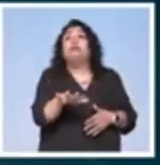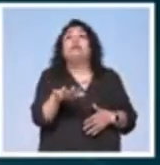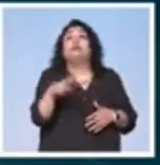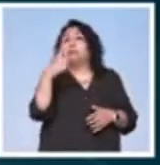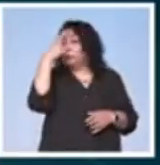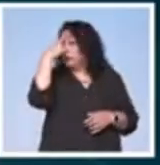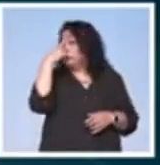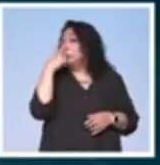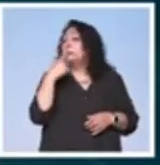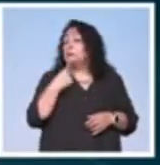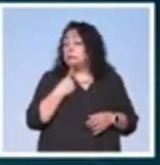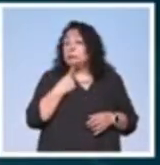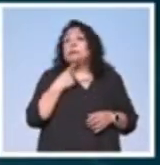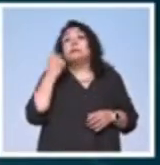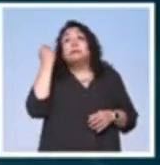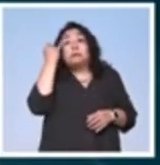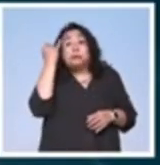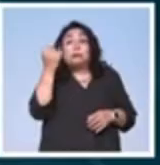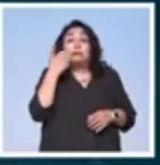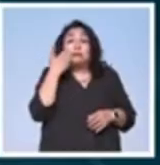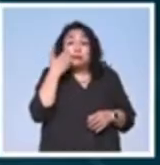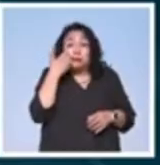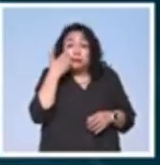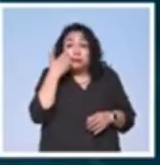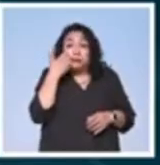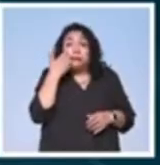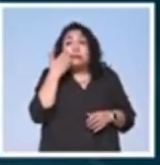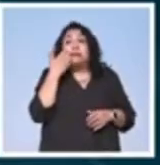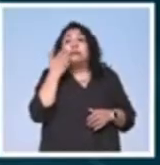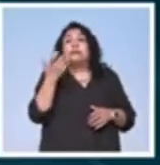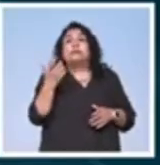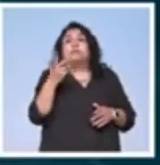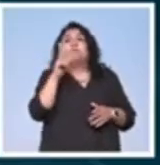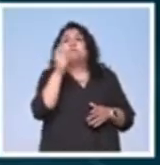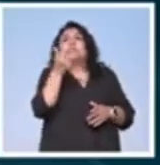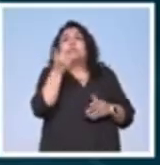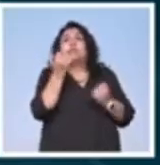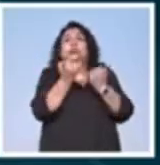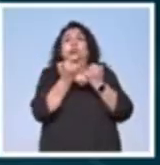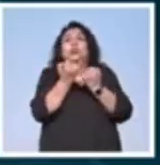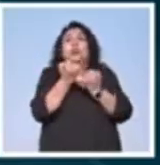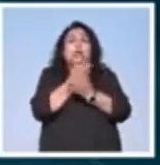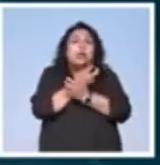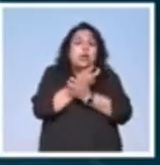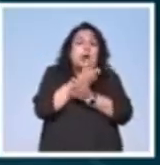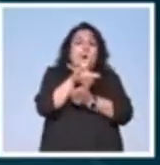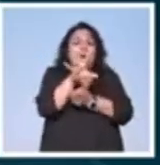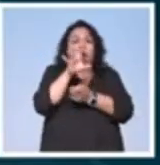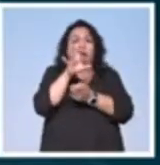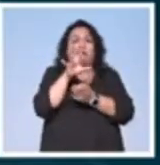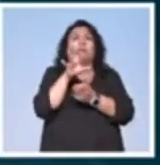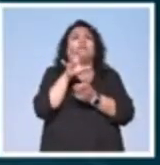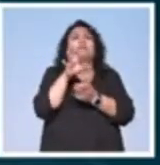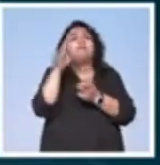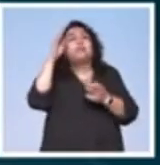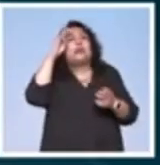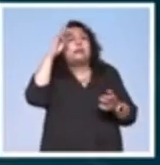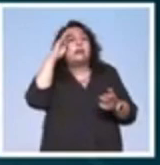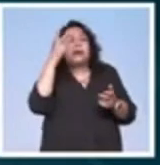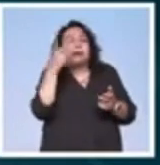10 perfiles y la idea era como hacer una radiografía de un pensamiento, ¿no? Como un poco